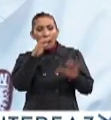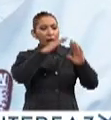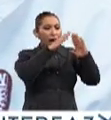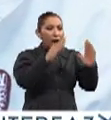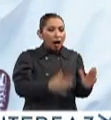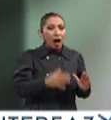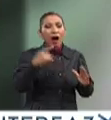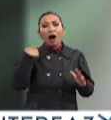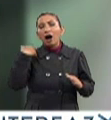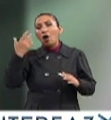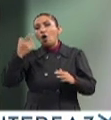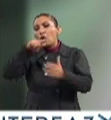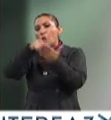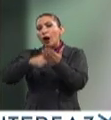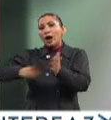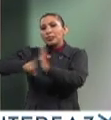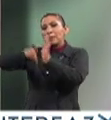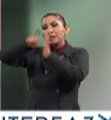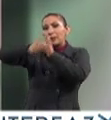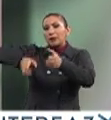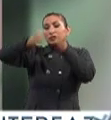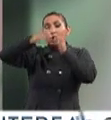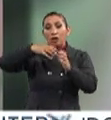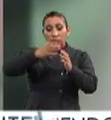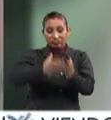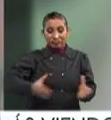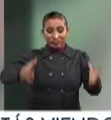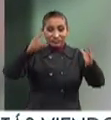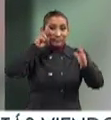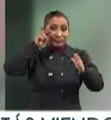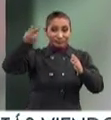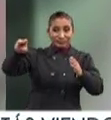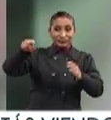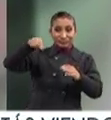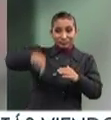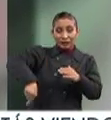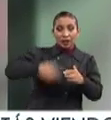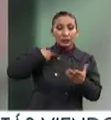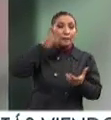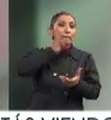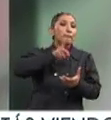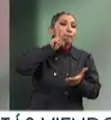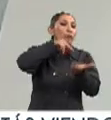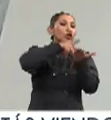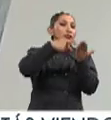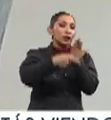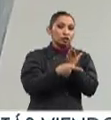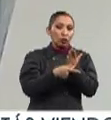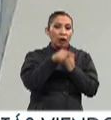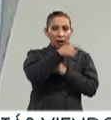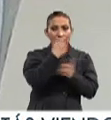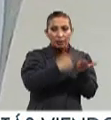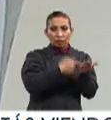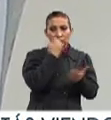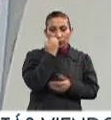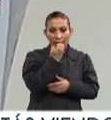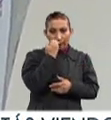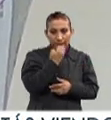habitacional, algún edificio, departamento? Bueno, el colector que veíamos en la imagen es un prototipo que se hizo en la